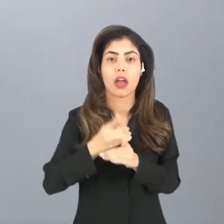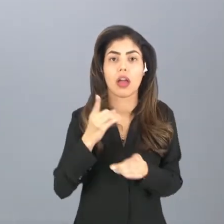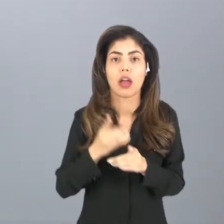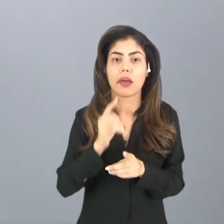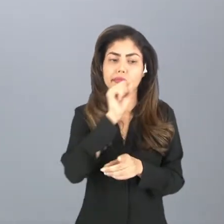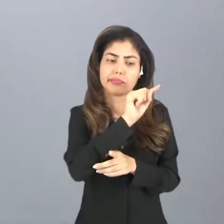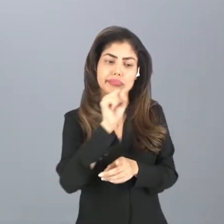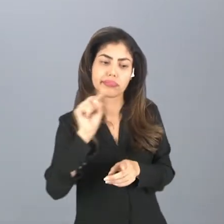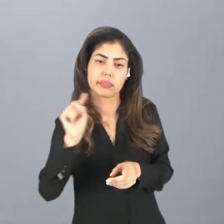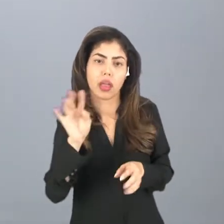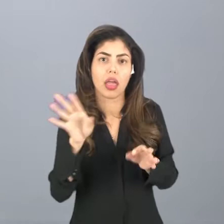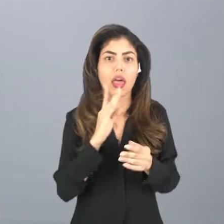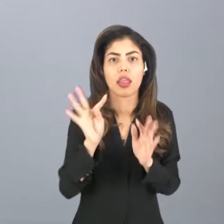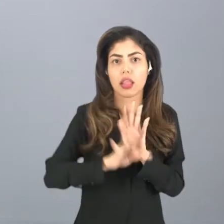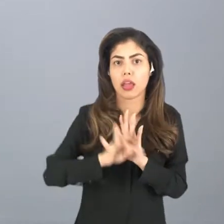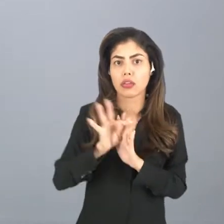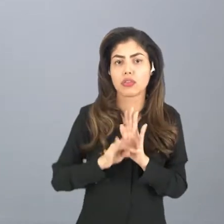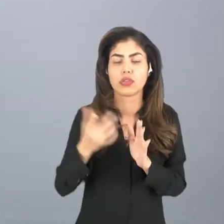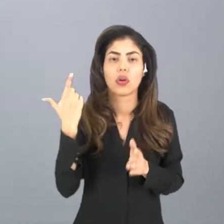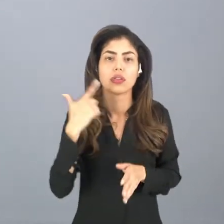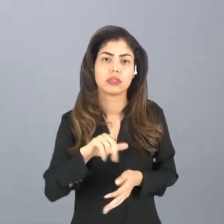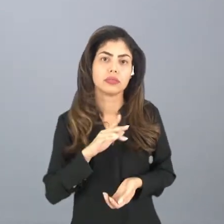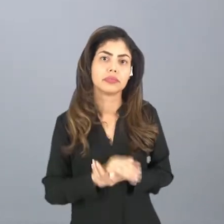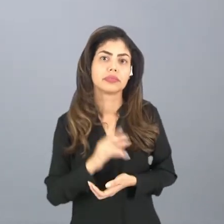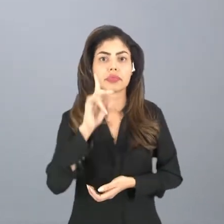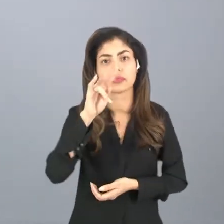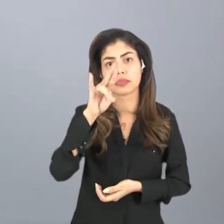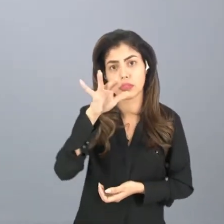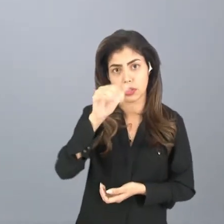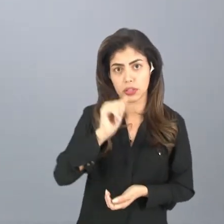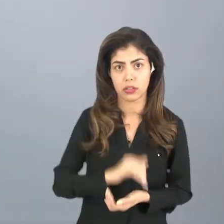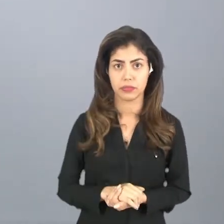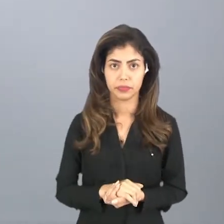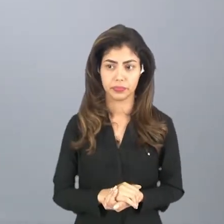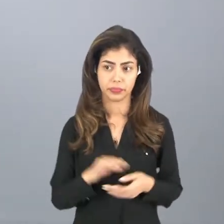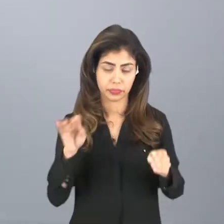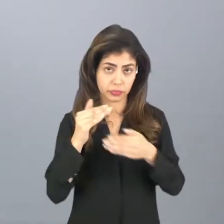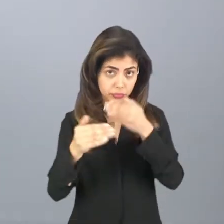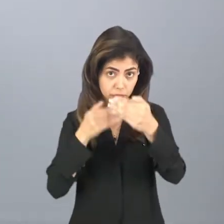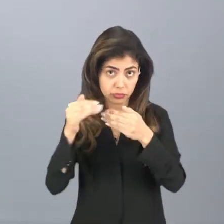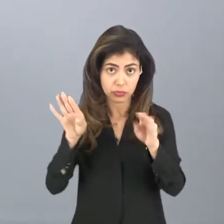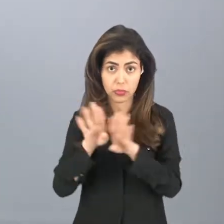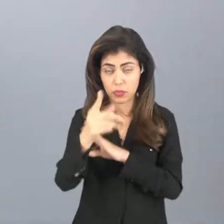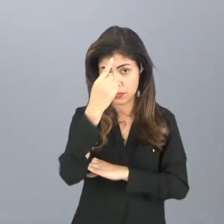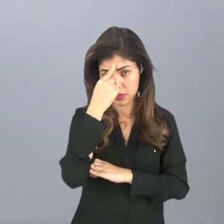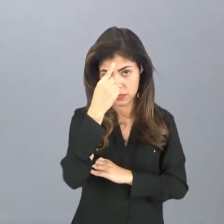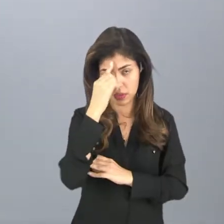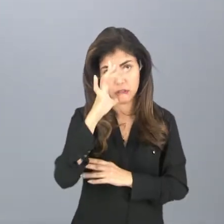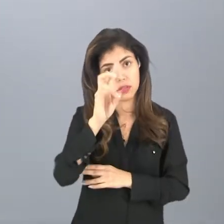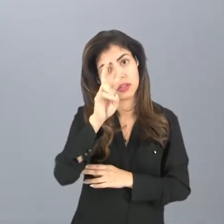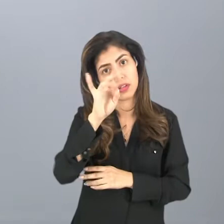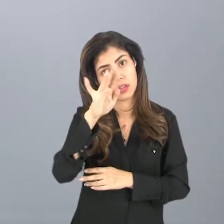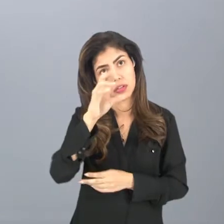entrelinhas do texto, eu utilizo do recurso da leitura crítica, né? Então, aí é um desenvolvimento de um pensamento